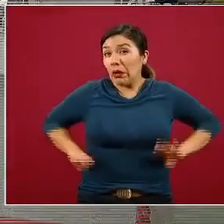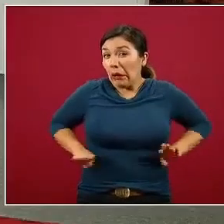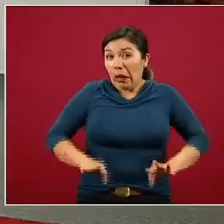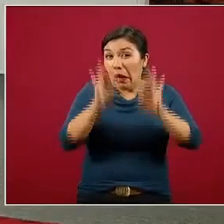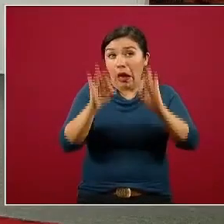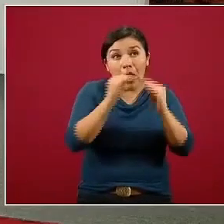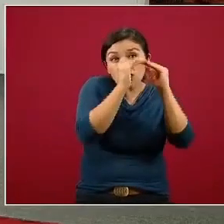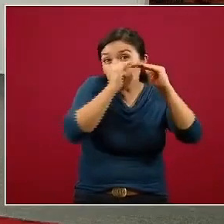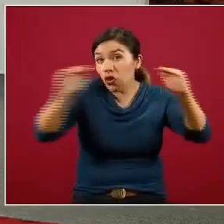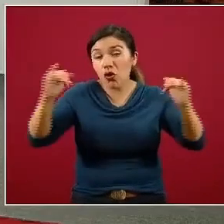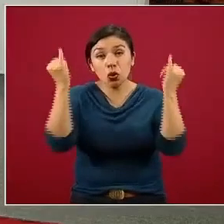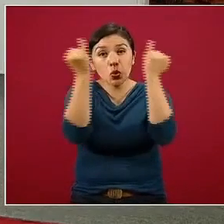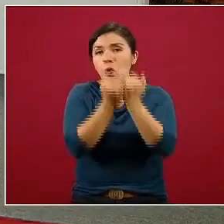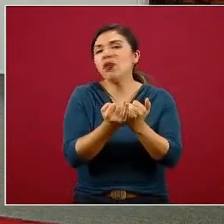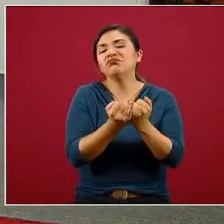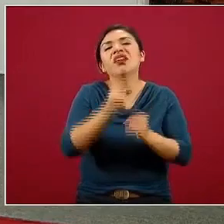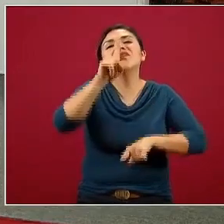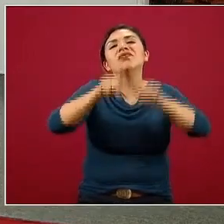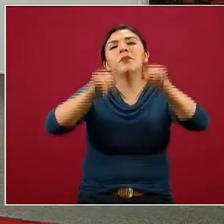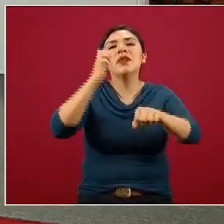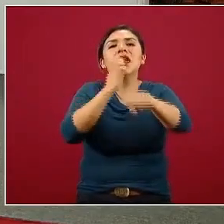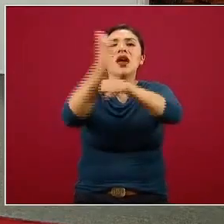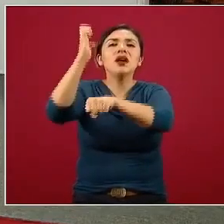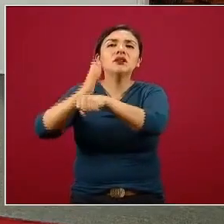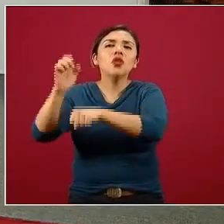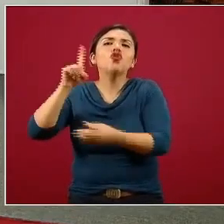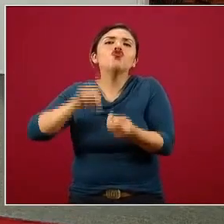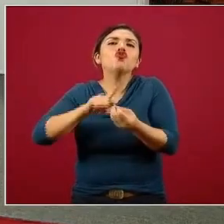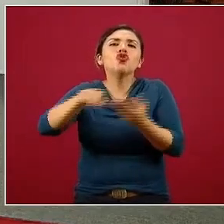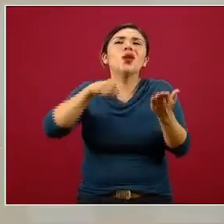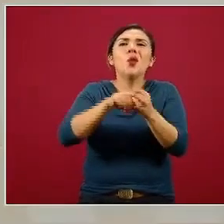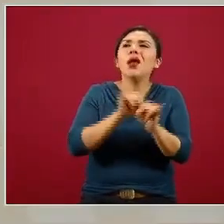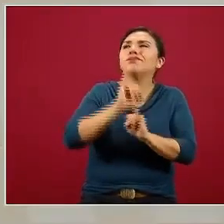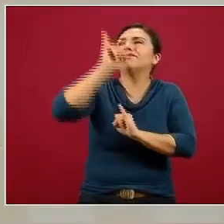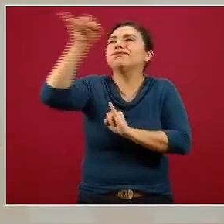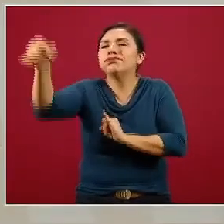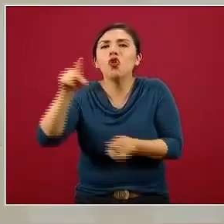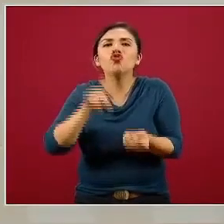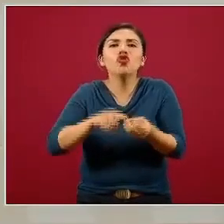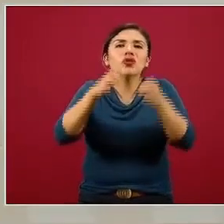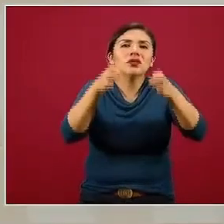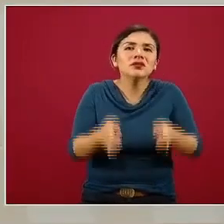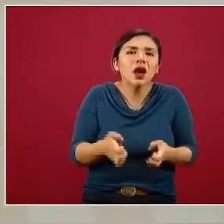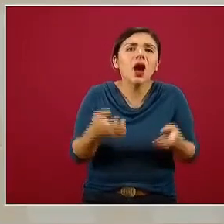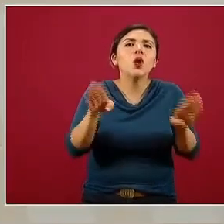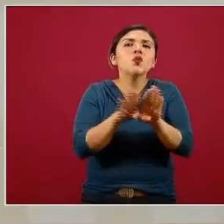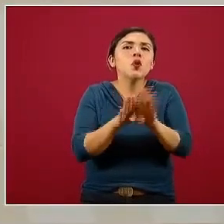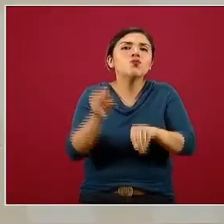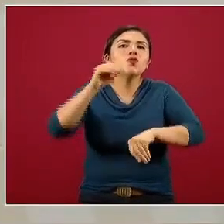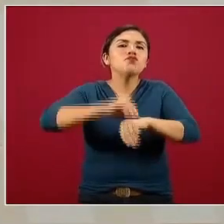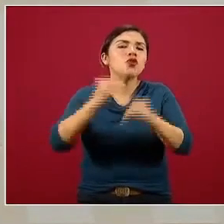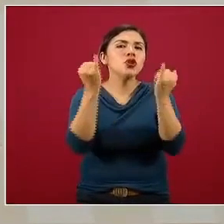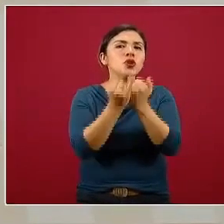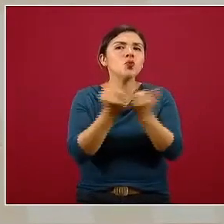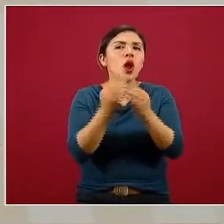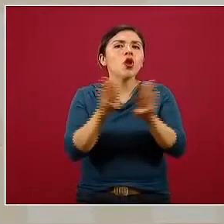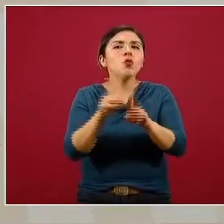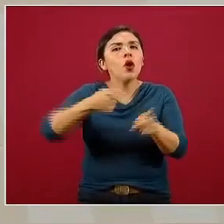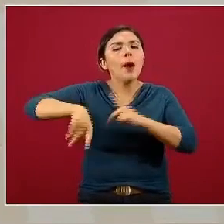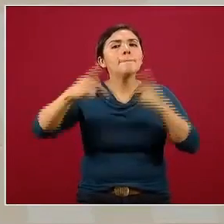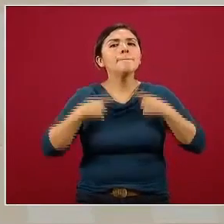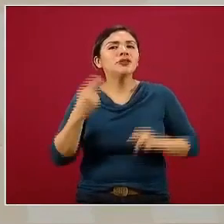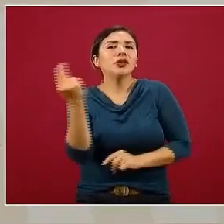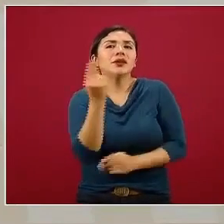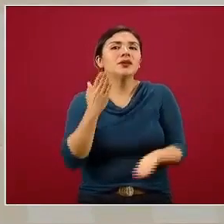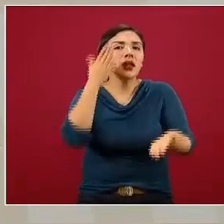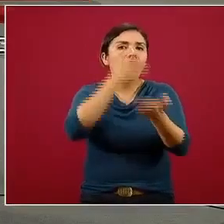dinámica que depende mucho de las entidades federativas, la distancia de las unidades y cómo se comporta también la demanda de atención de las